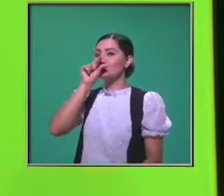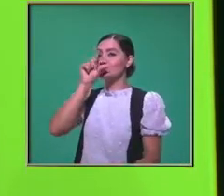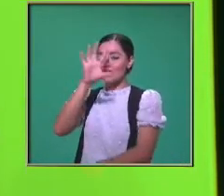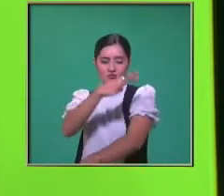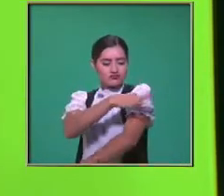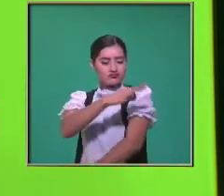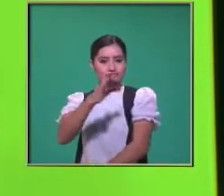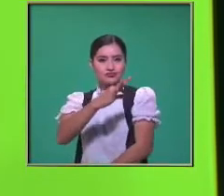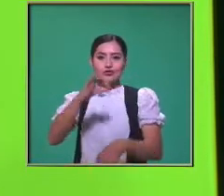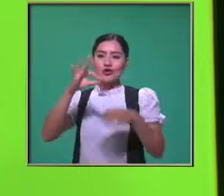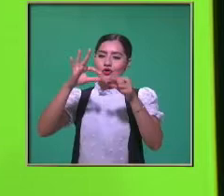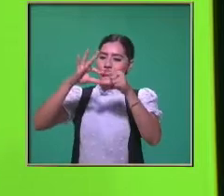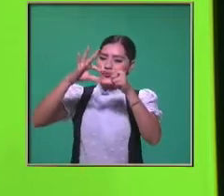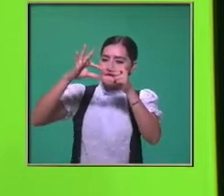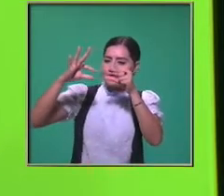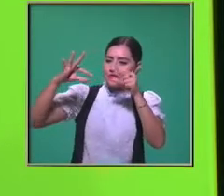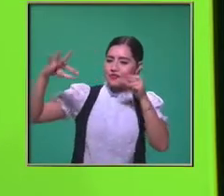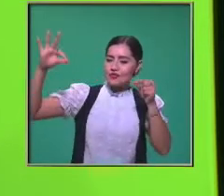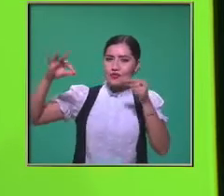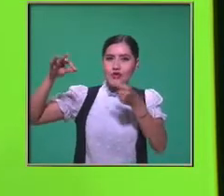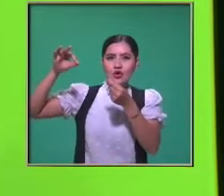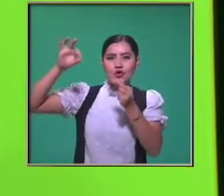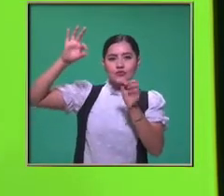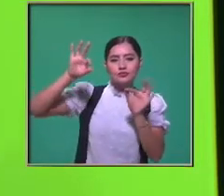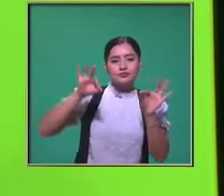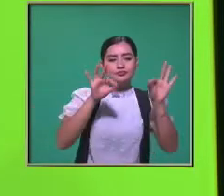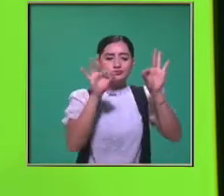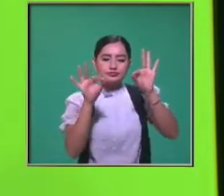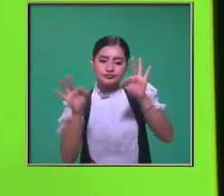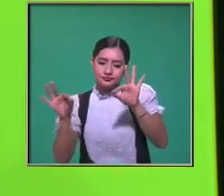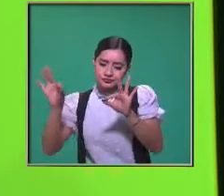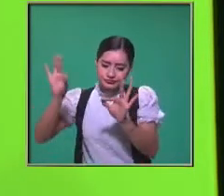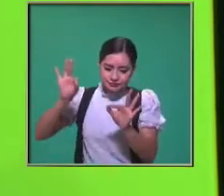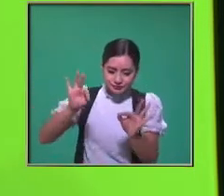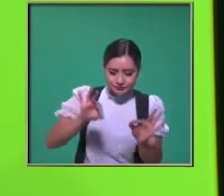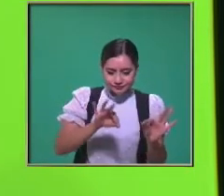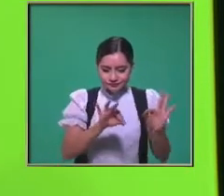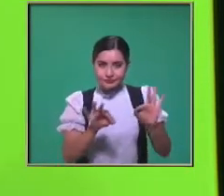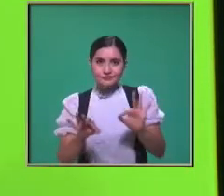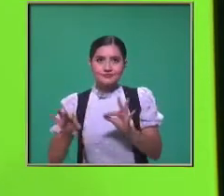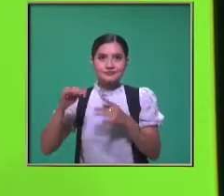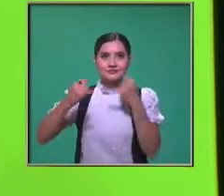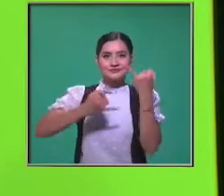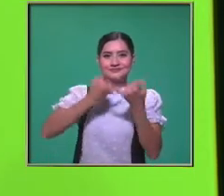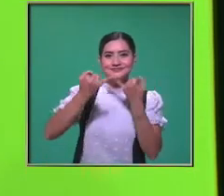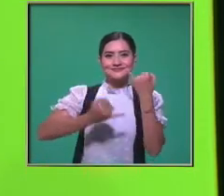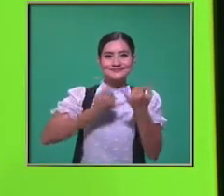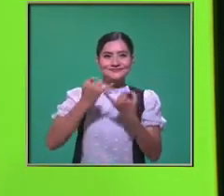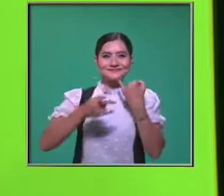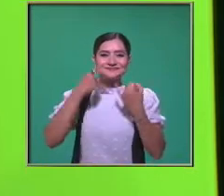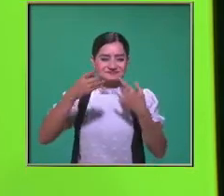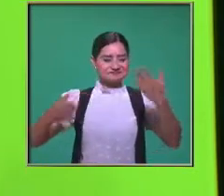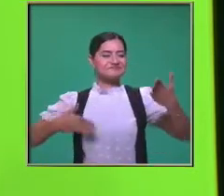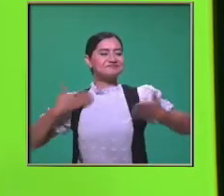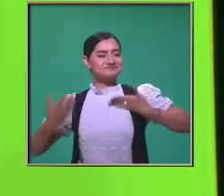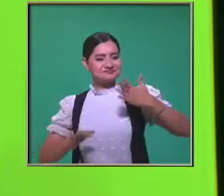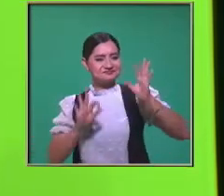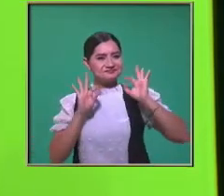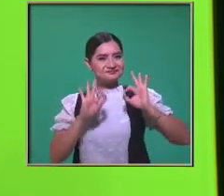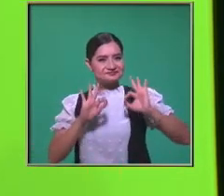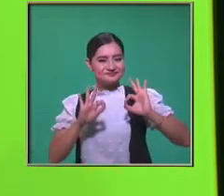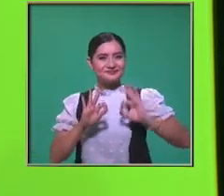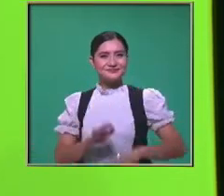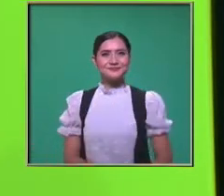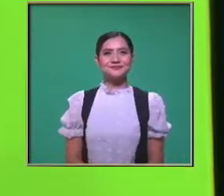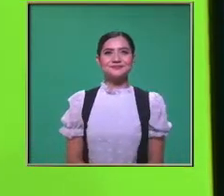soplándola y la plumita se iba jugando con ellos y pasaban momentos súper divertidos así, con un elemento como